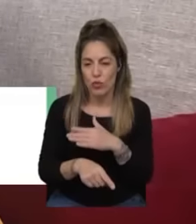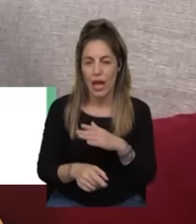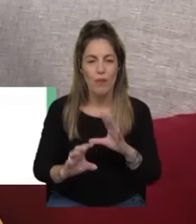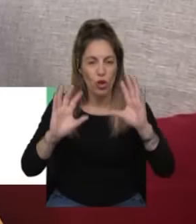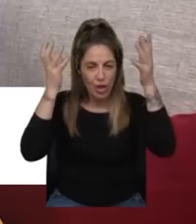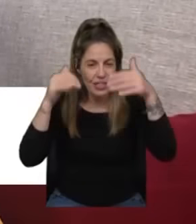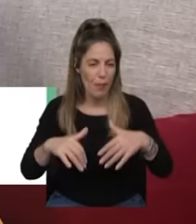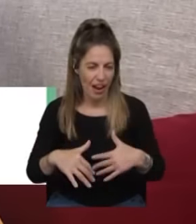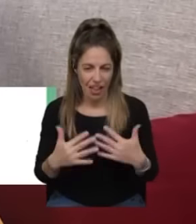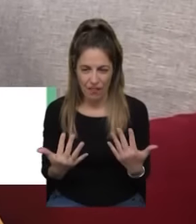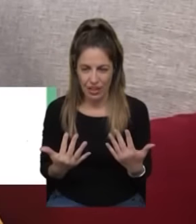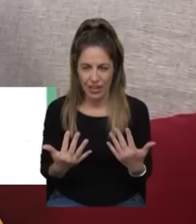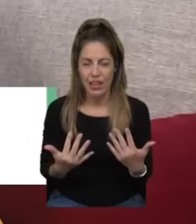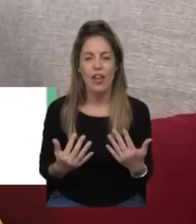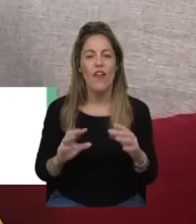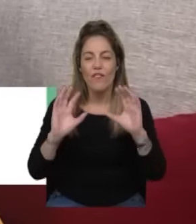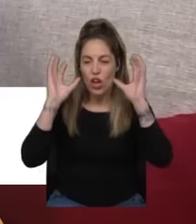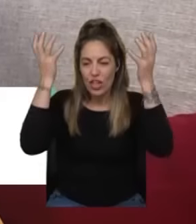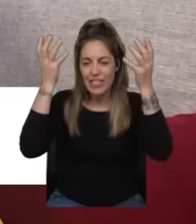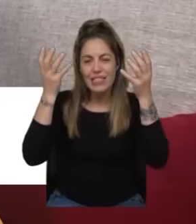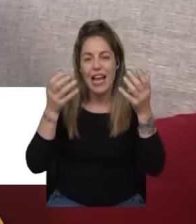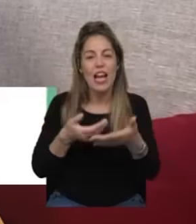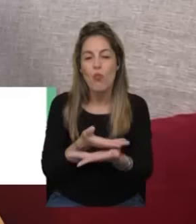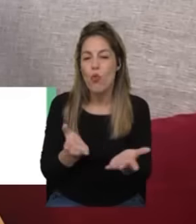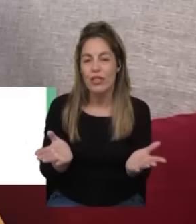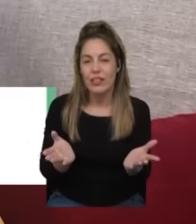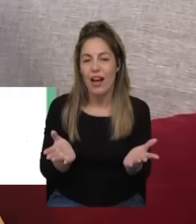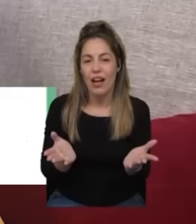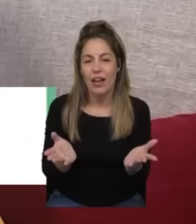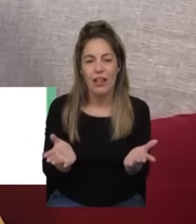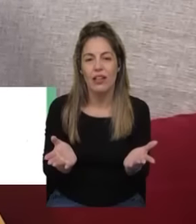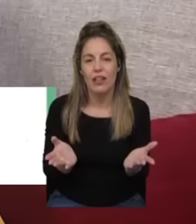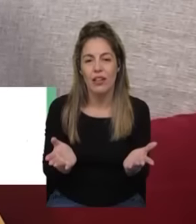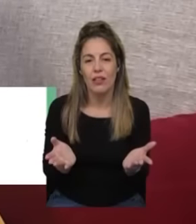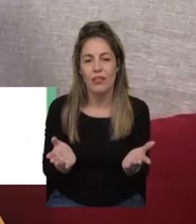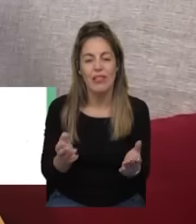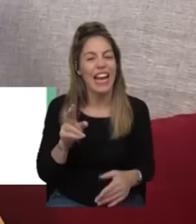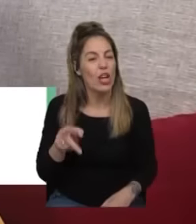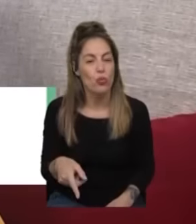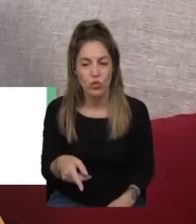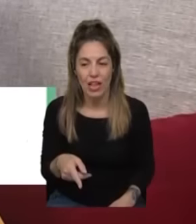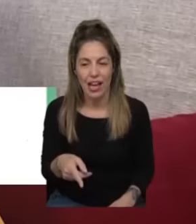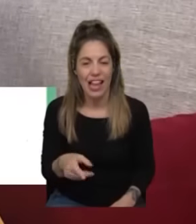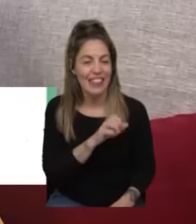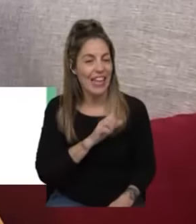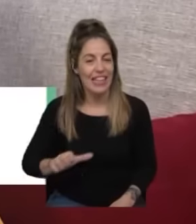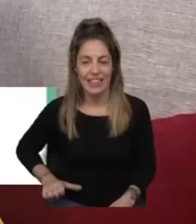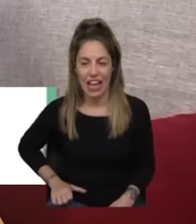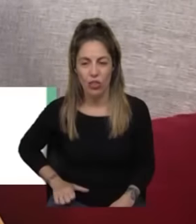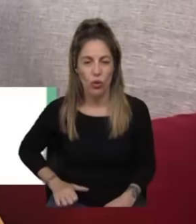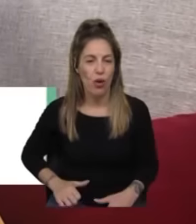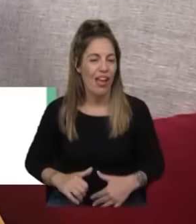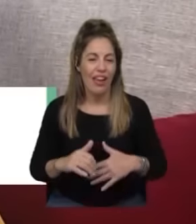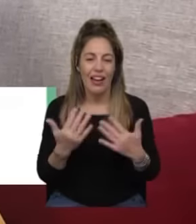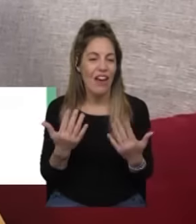más grave, una violencia que denuncia una renuncia del Estado, una grave